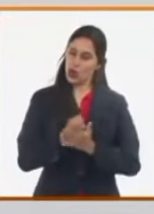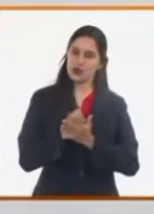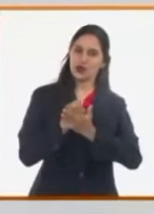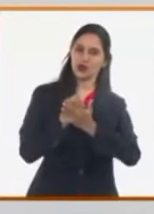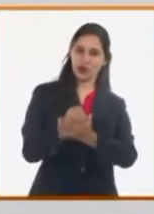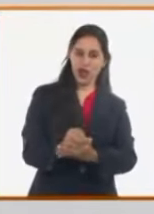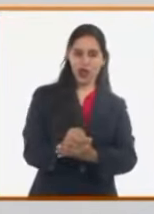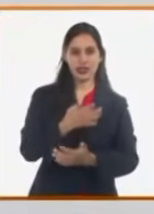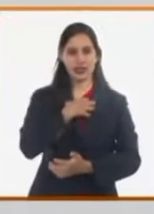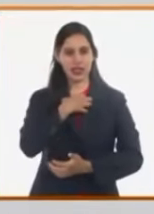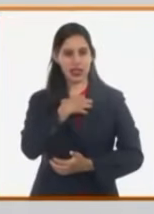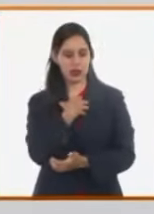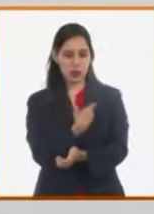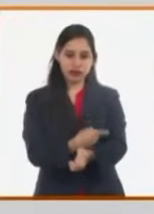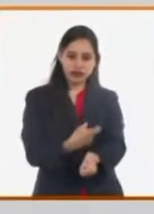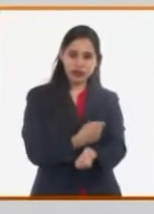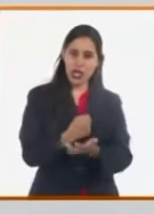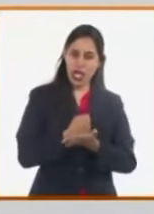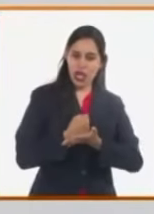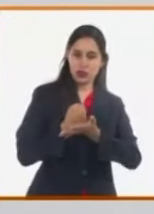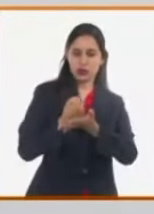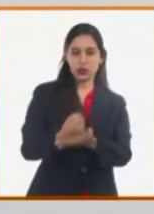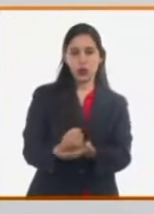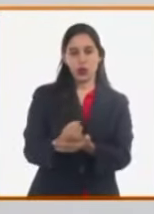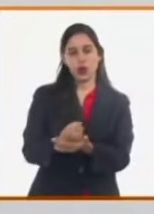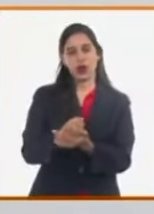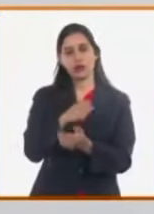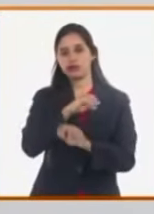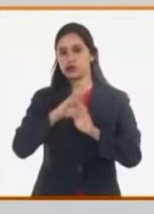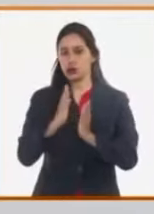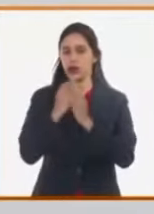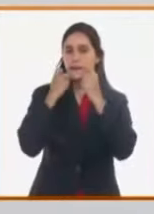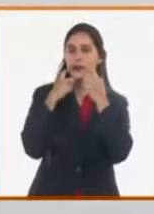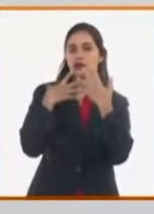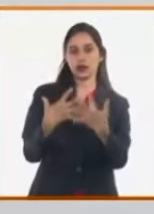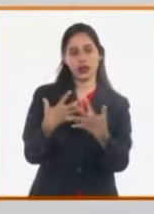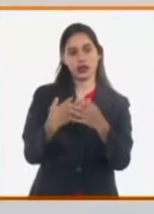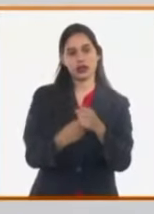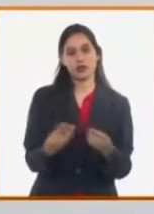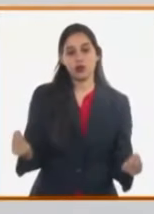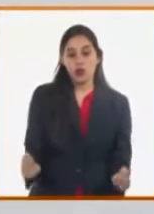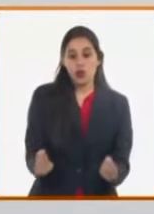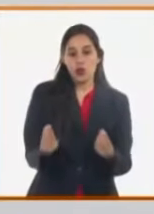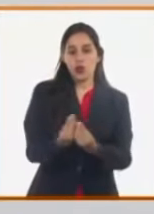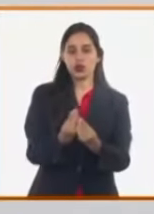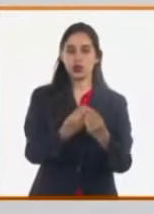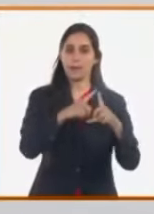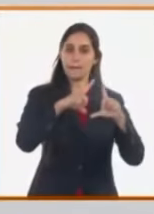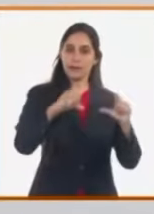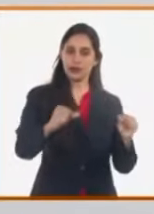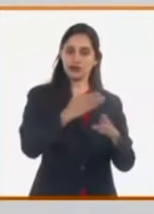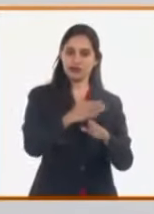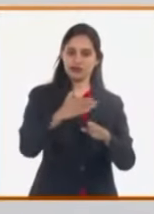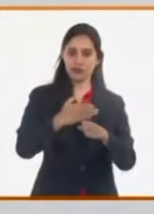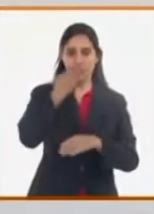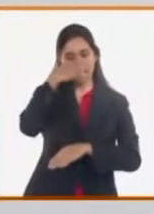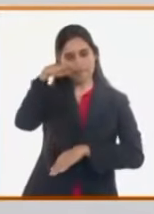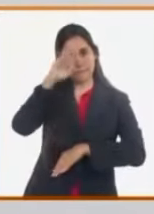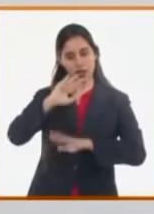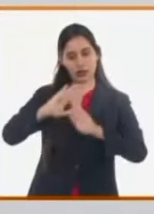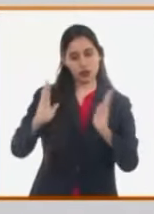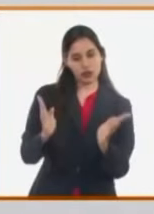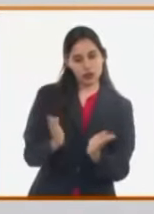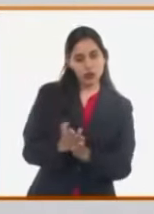con solidaridad con humanismo No es otra cosa que junto al precepto martiano de patria humanidad